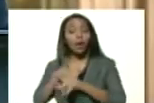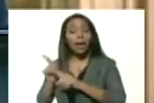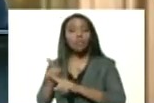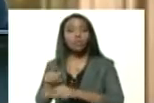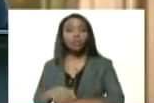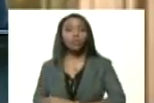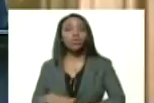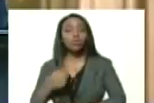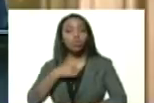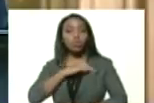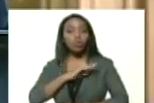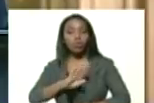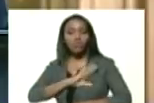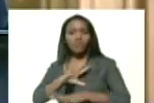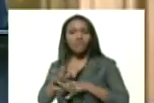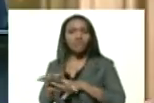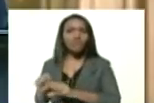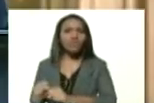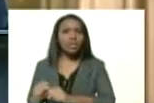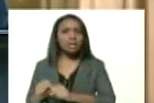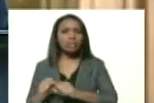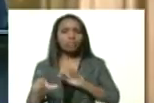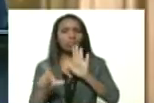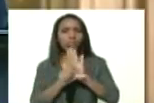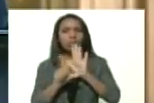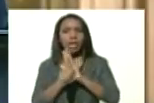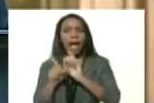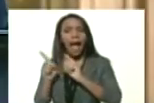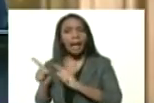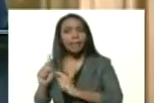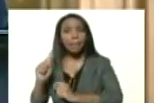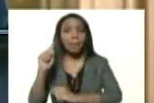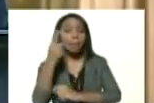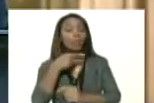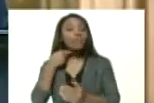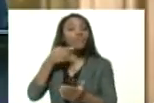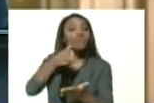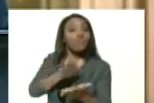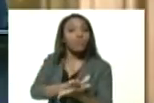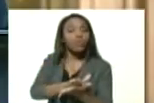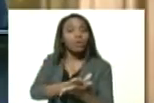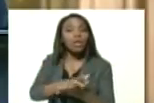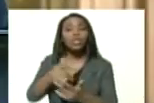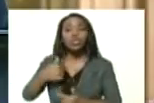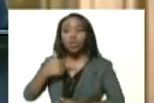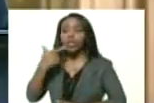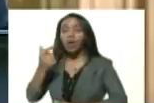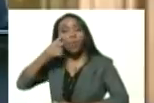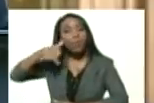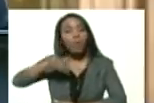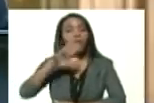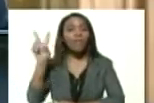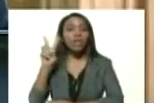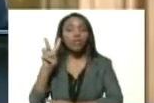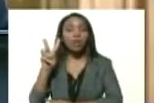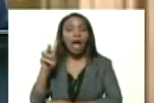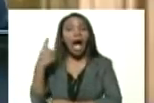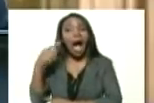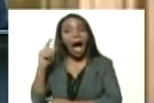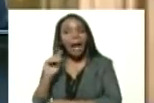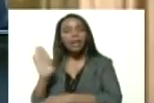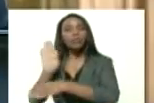tomando yo las lecciones de este primer fallecido le digo al pueblo de venezolano hay que